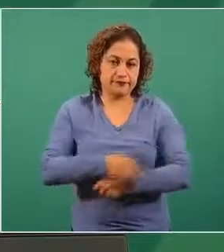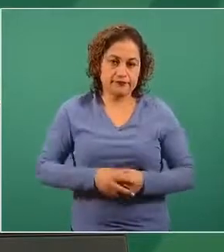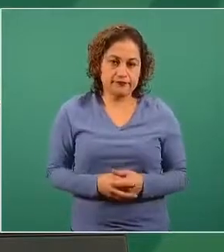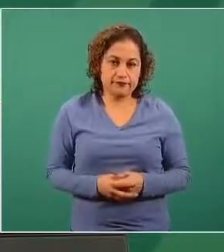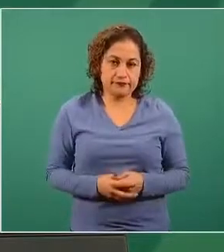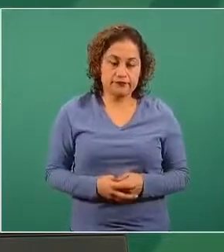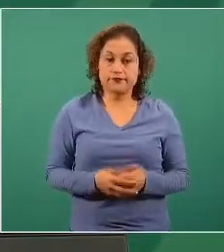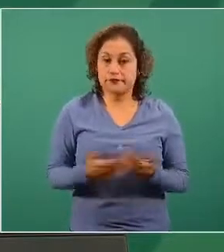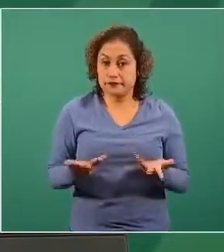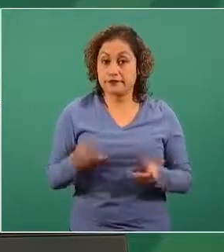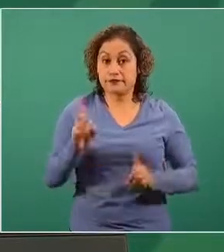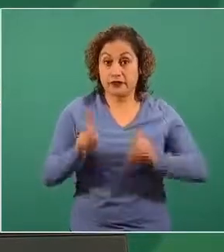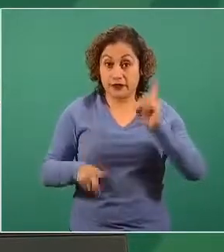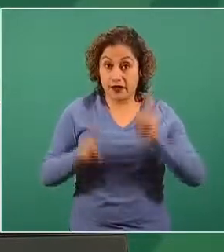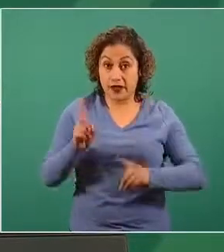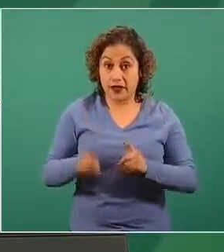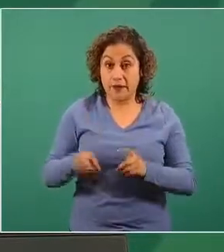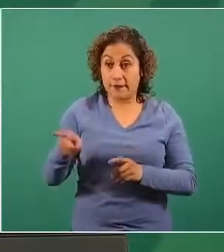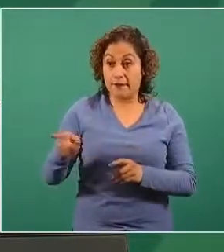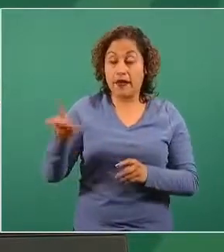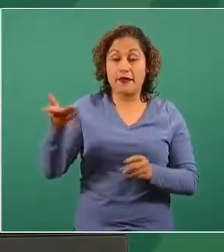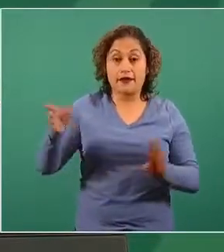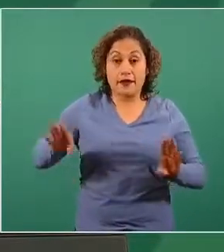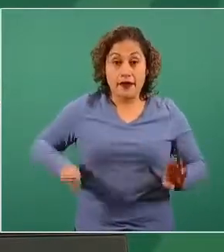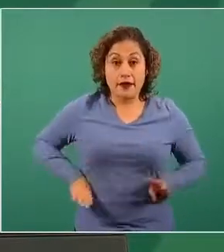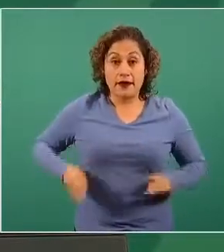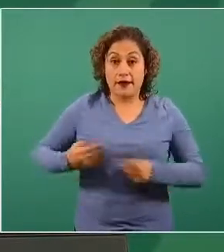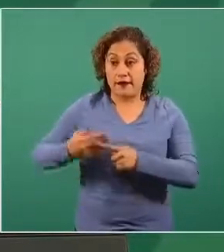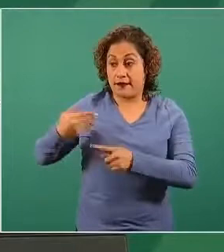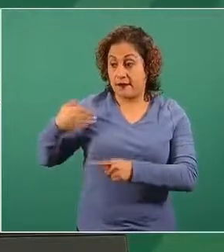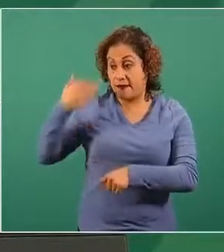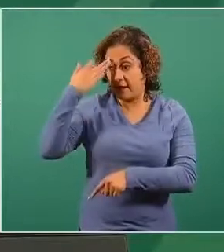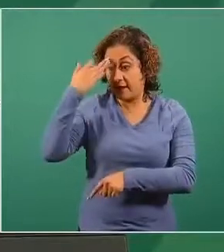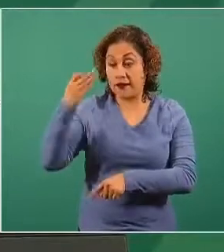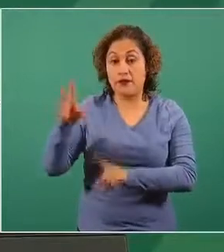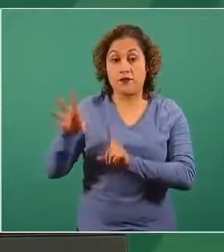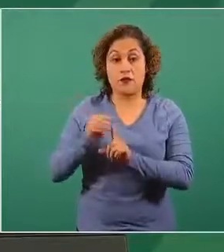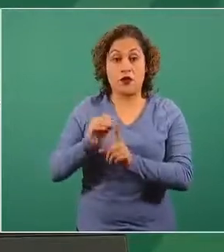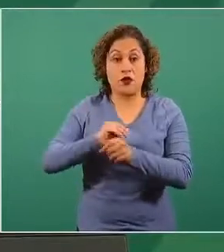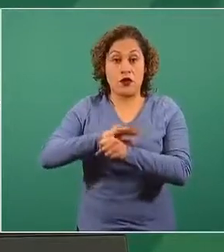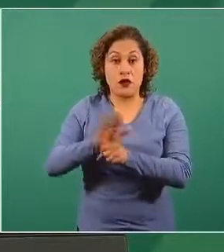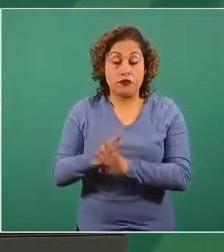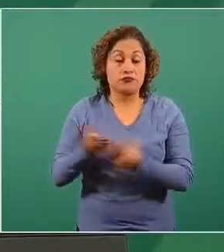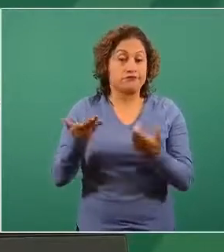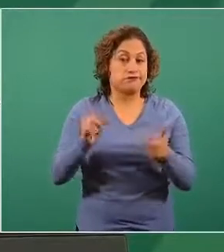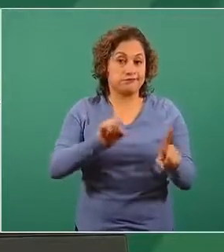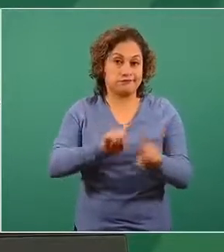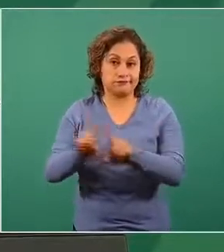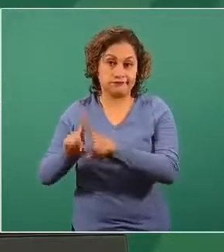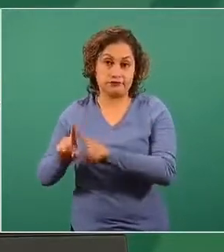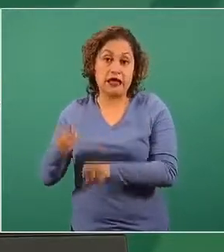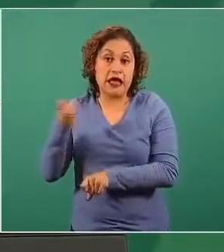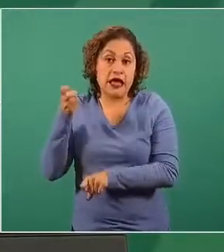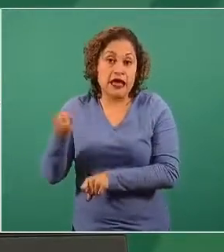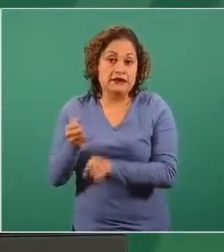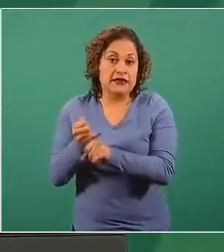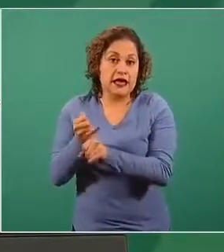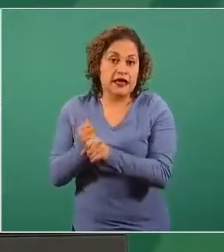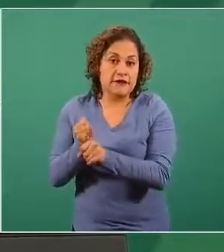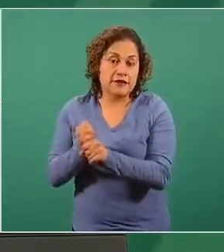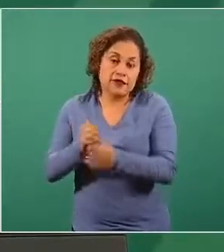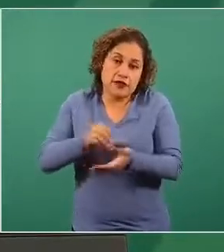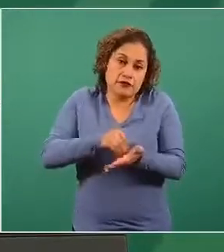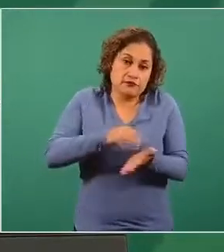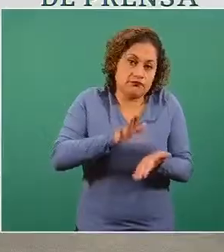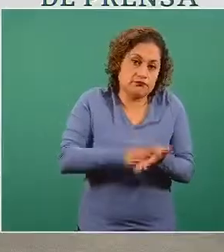cita hasta que cumpla este periodo que está determinado en los documentos técnicos de la